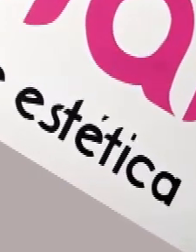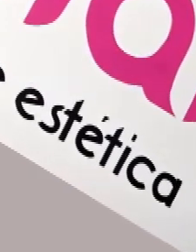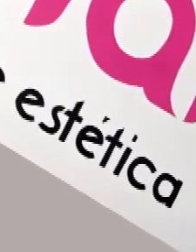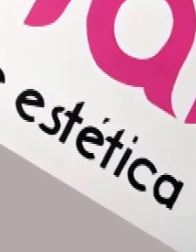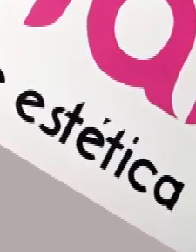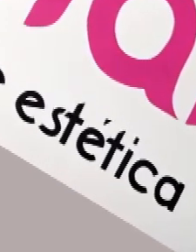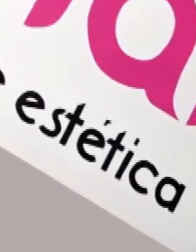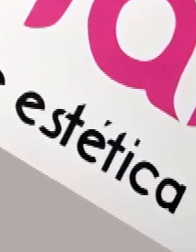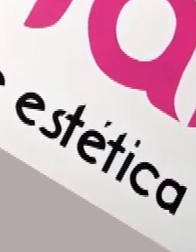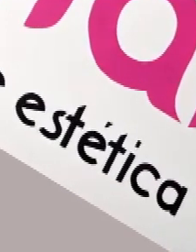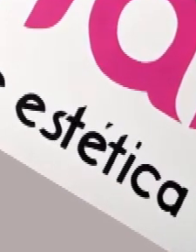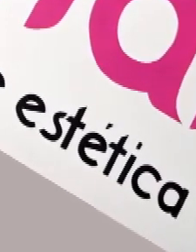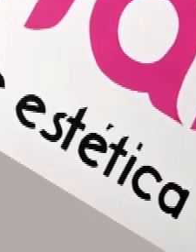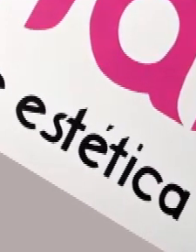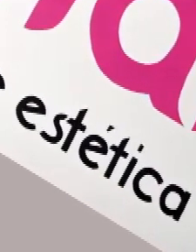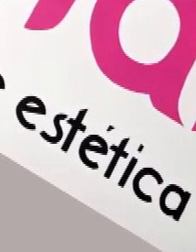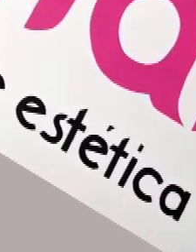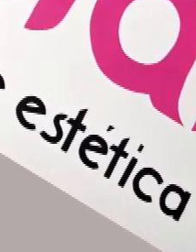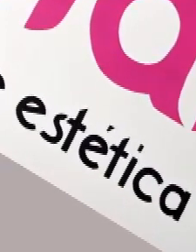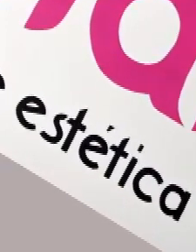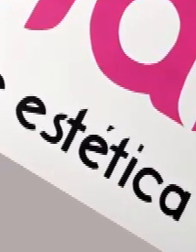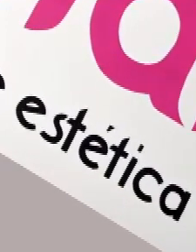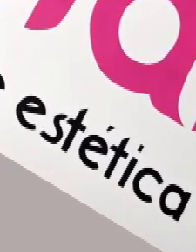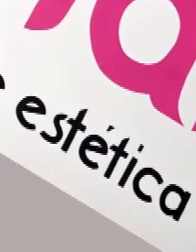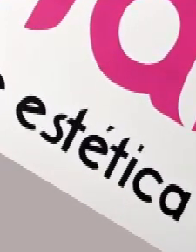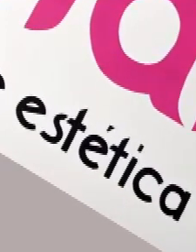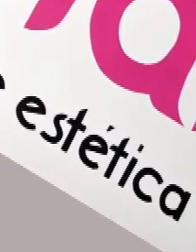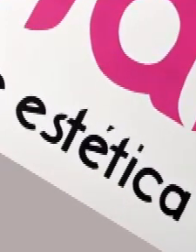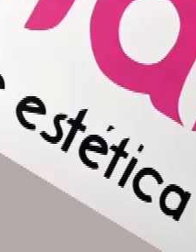313-461-2919. Vital Centro de Estética.